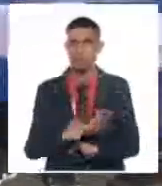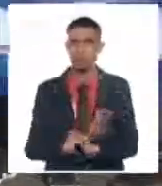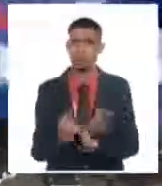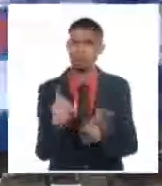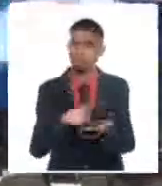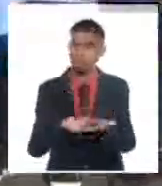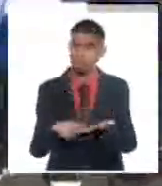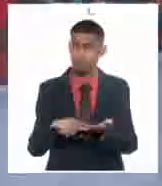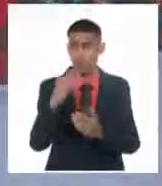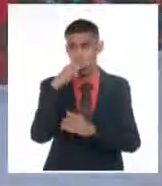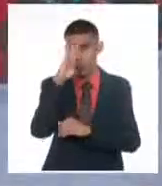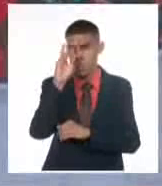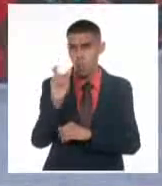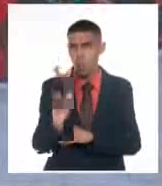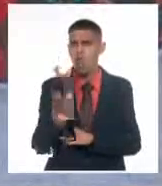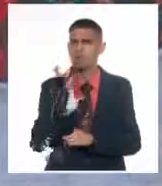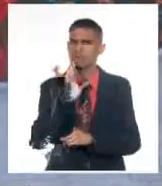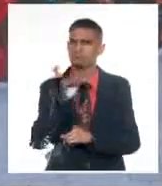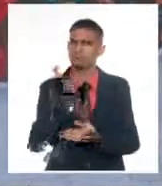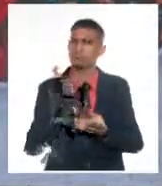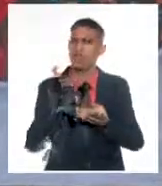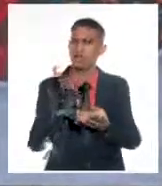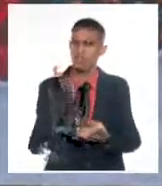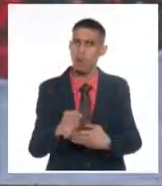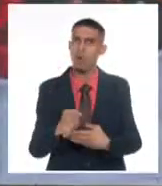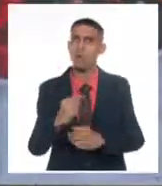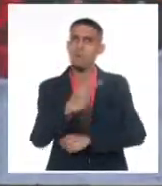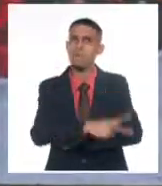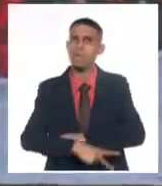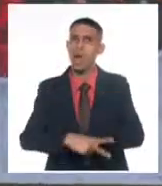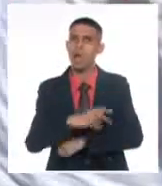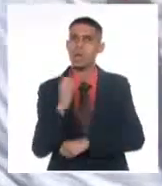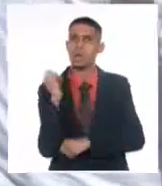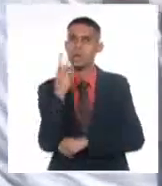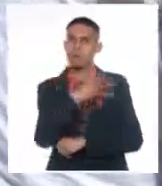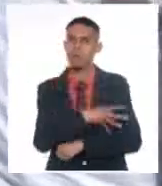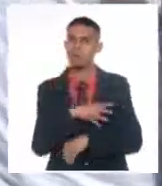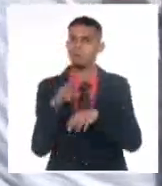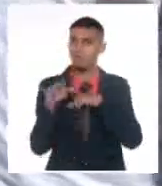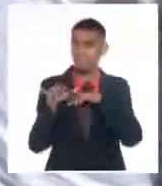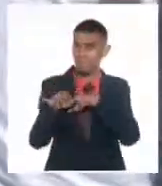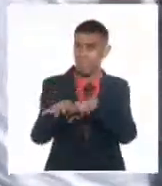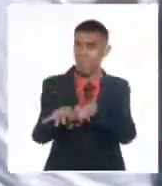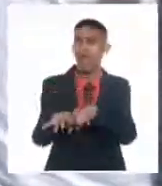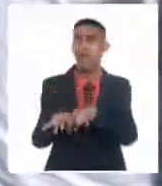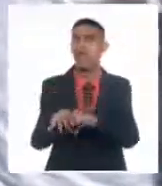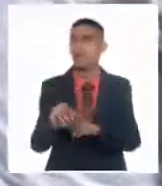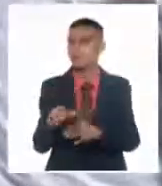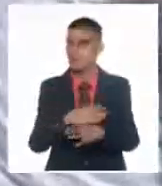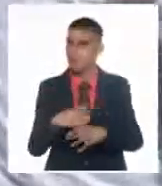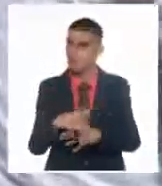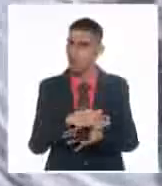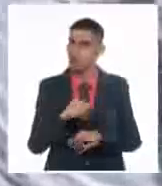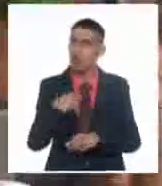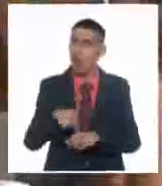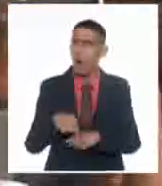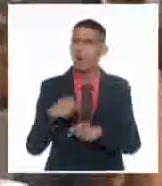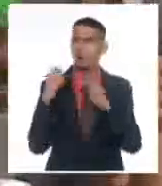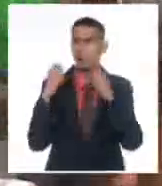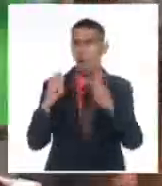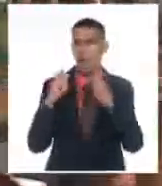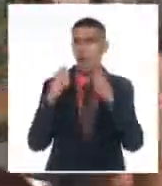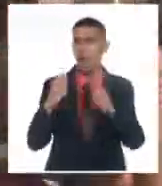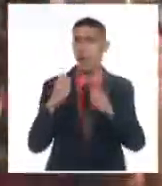han expresado su apoyo a una Palestina libre y en marchas como esta, desde Vuelta Abajo, exigieron hoy el cese de la